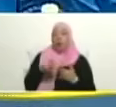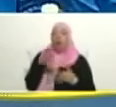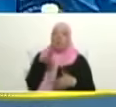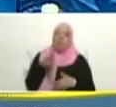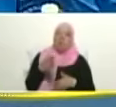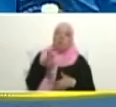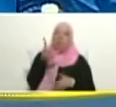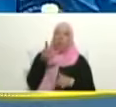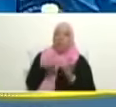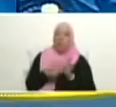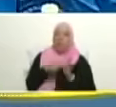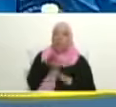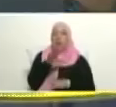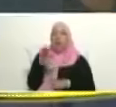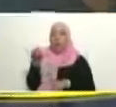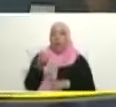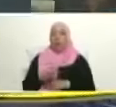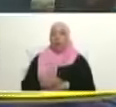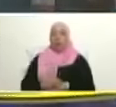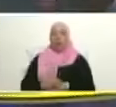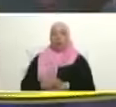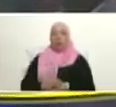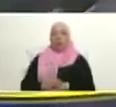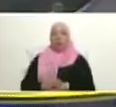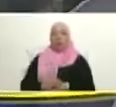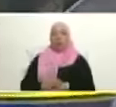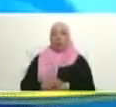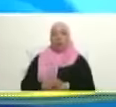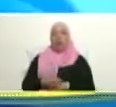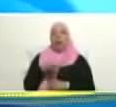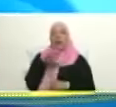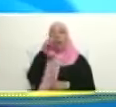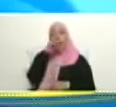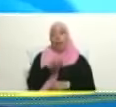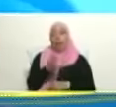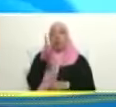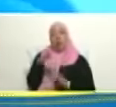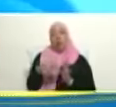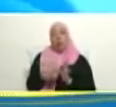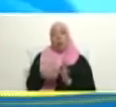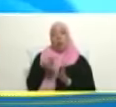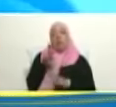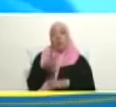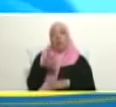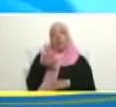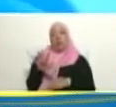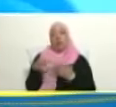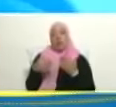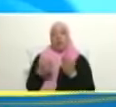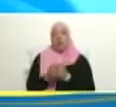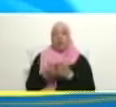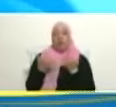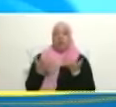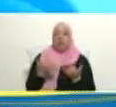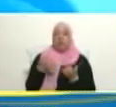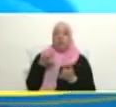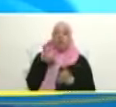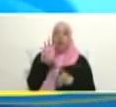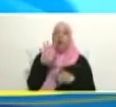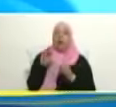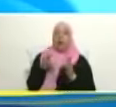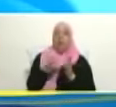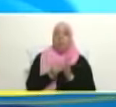menos a 3.500. Y para el año 2025 ya deberíamos estar llegando a los